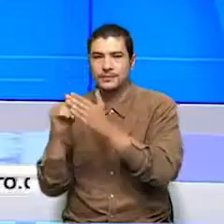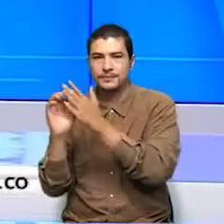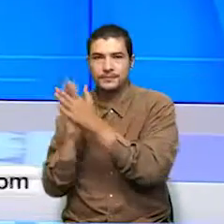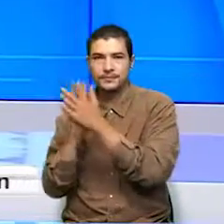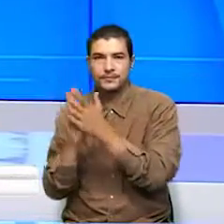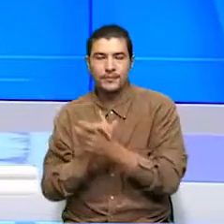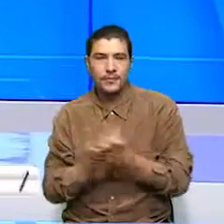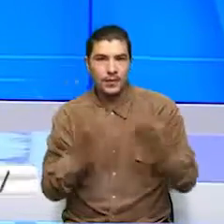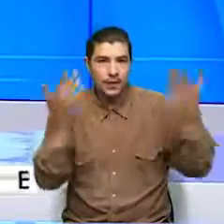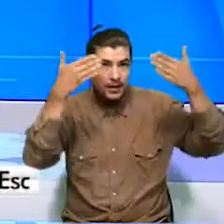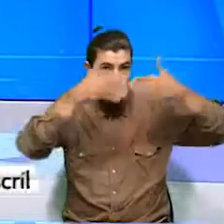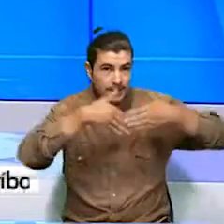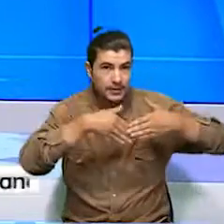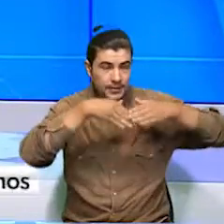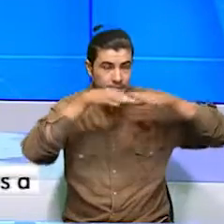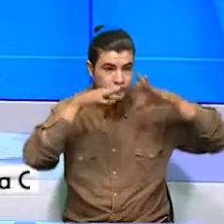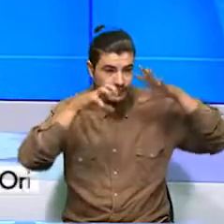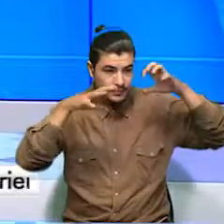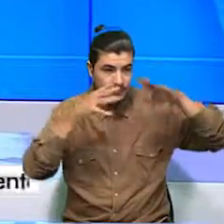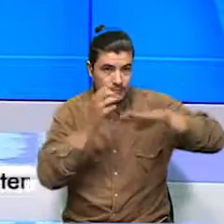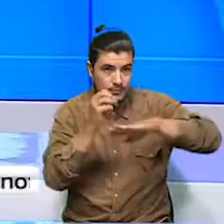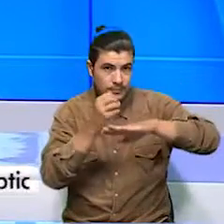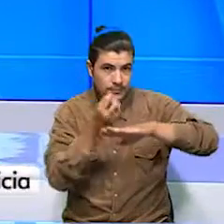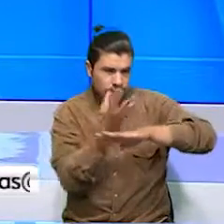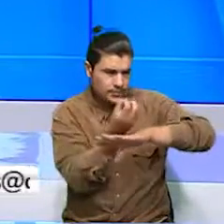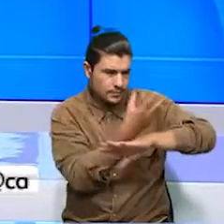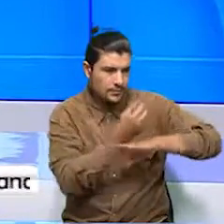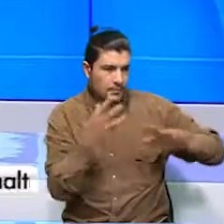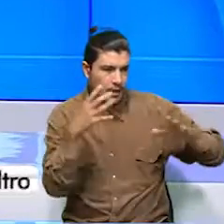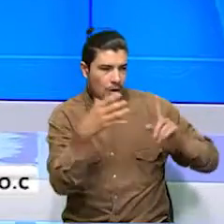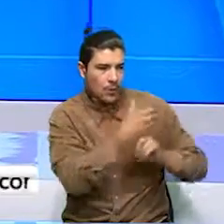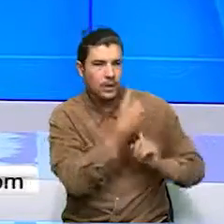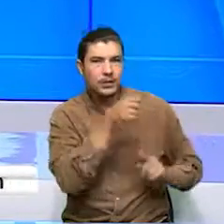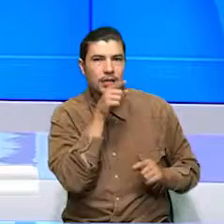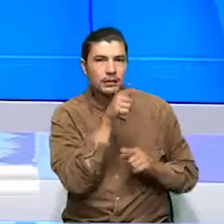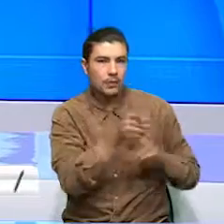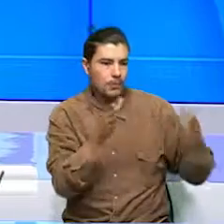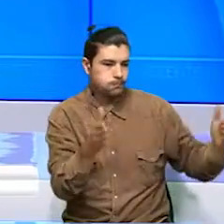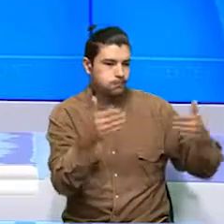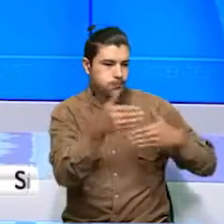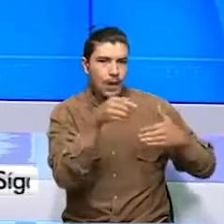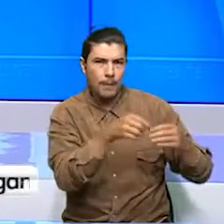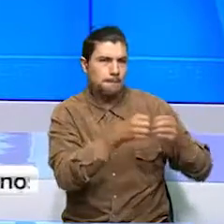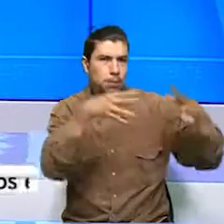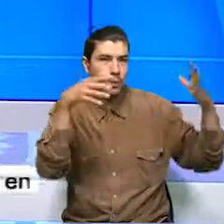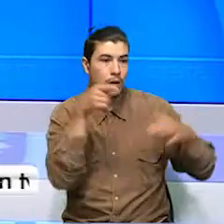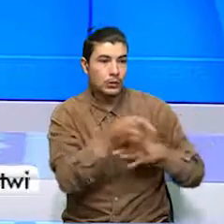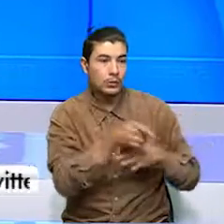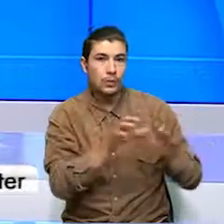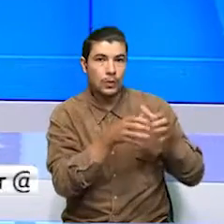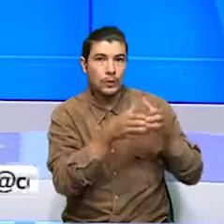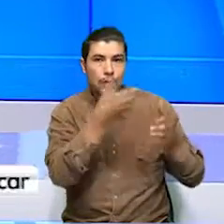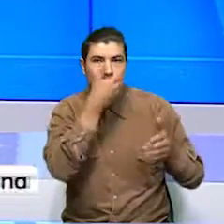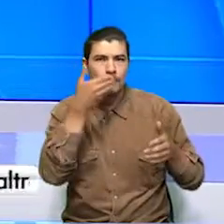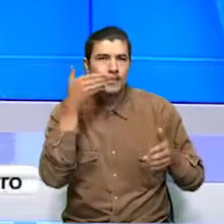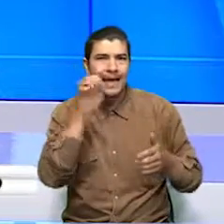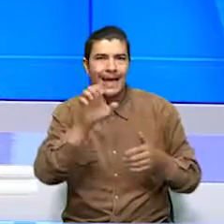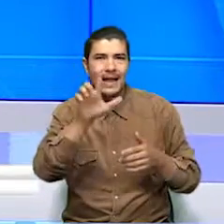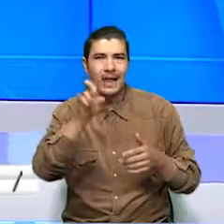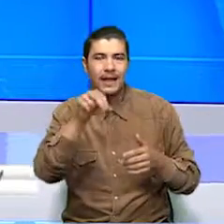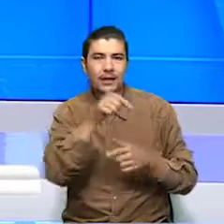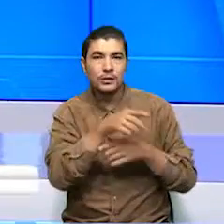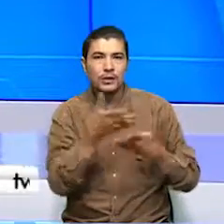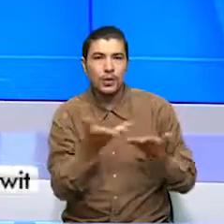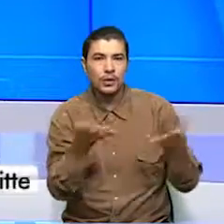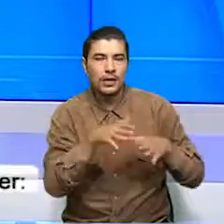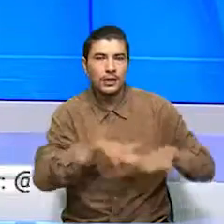Camuflado entre la maleza, el ejército descubrió un cargamento de explosivos del ELN. El arsenal se localizó en área rural de Simití, en